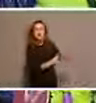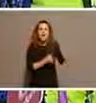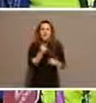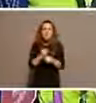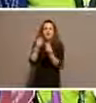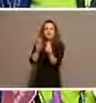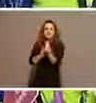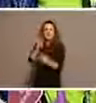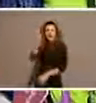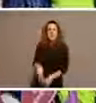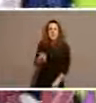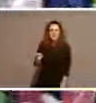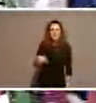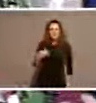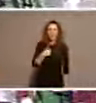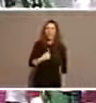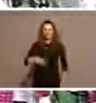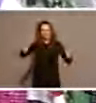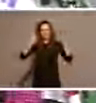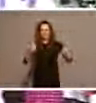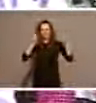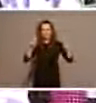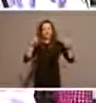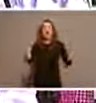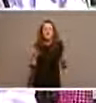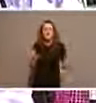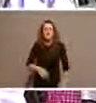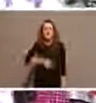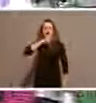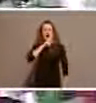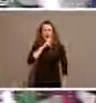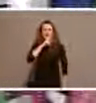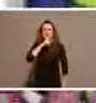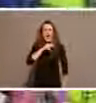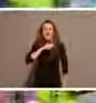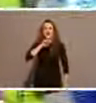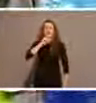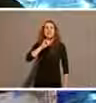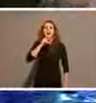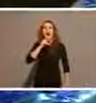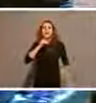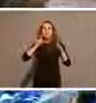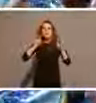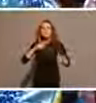de Las Palmas. Y yo lo voy a enseñar a hablar y a pronunciar.